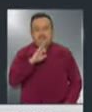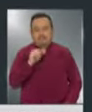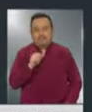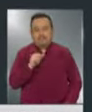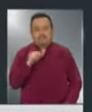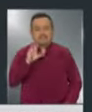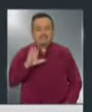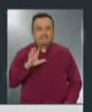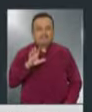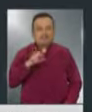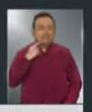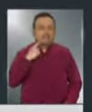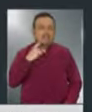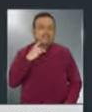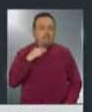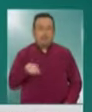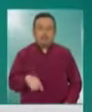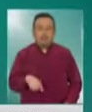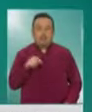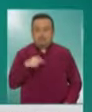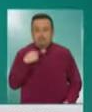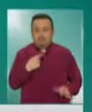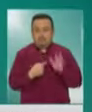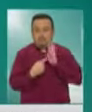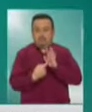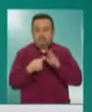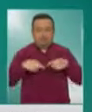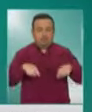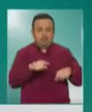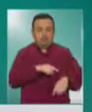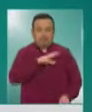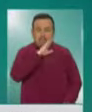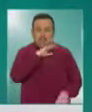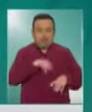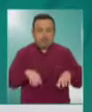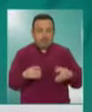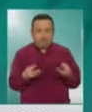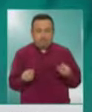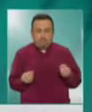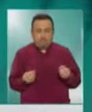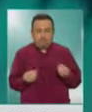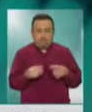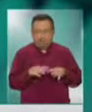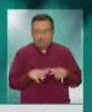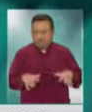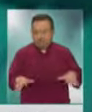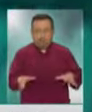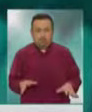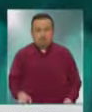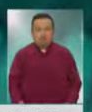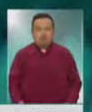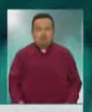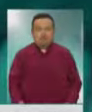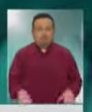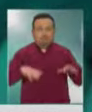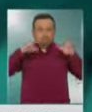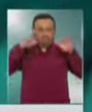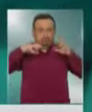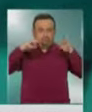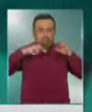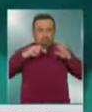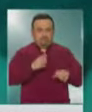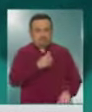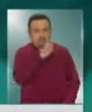Quilicura. Aquí lo voy a mostrar, tenemos toda la cama mojada, esta parte donde se llovió, esta